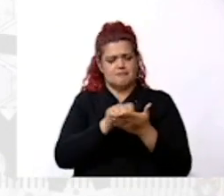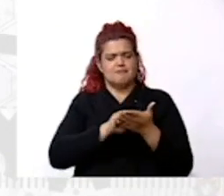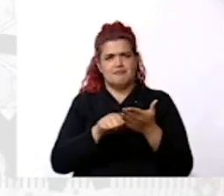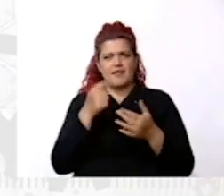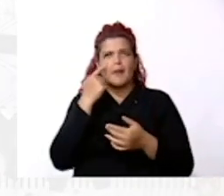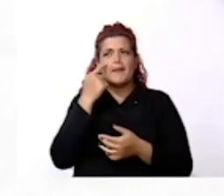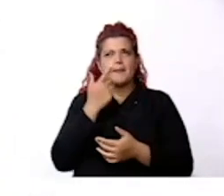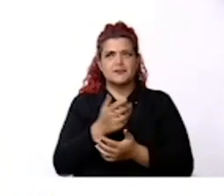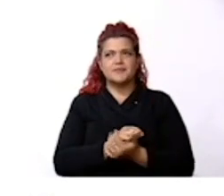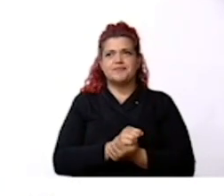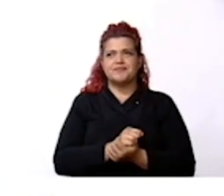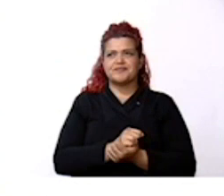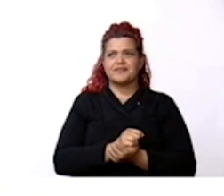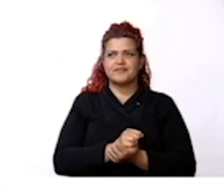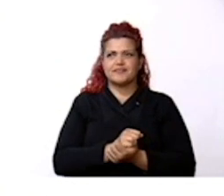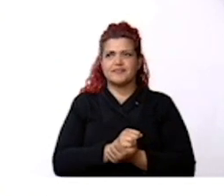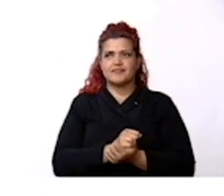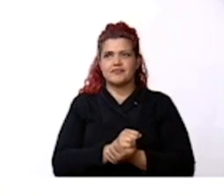veamos.